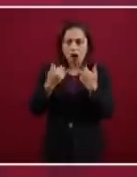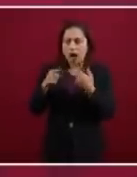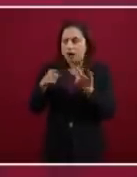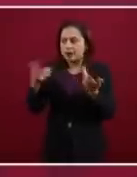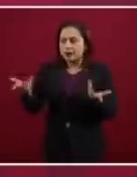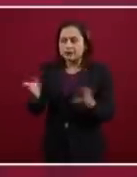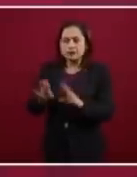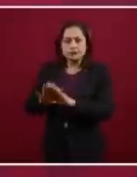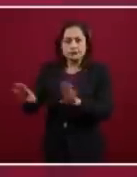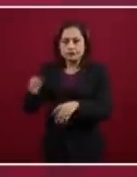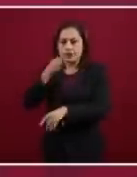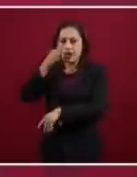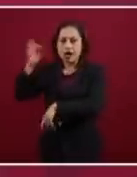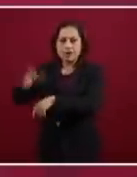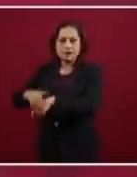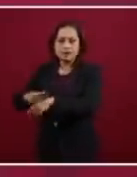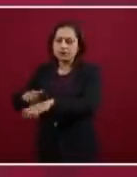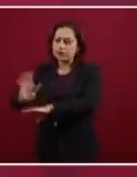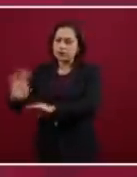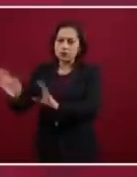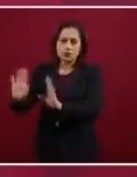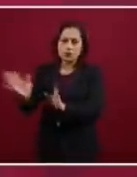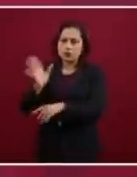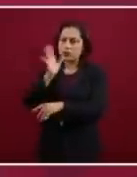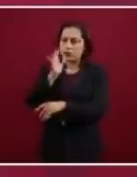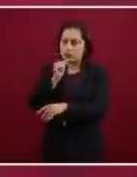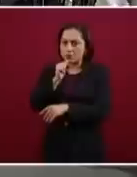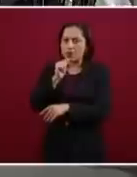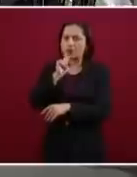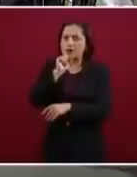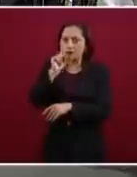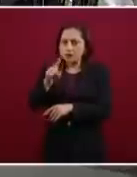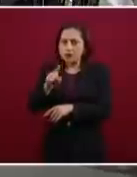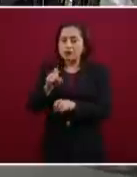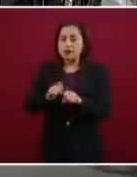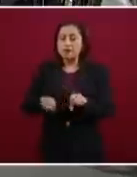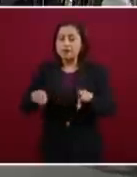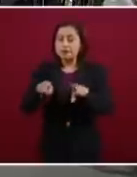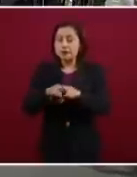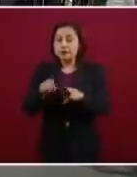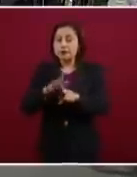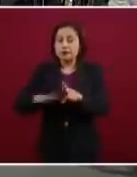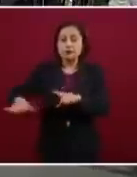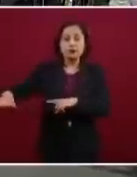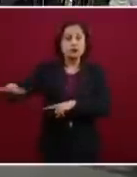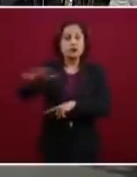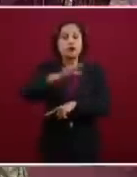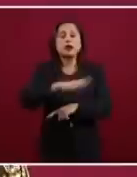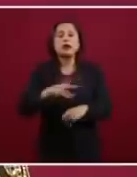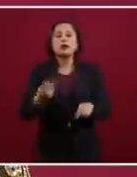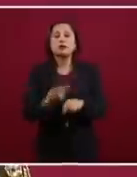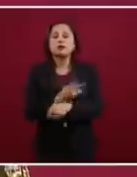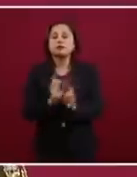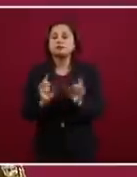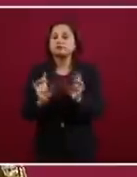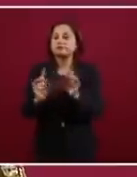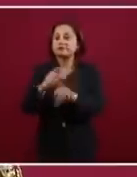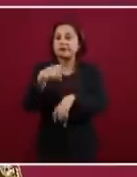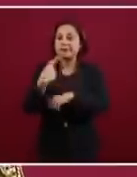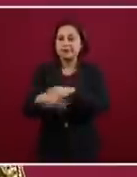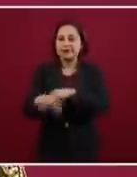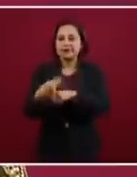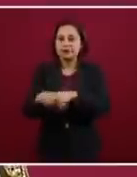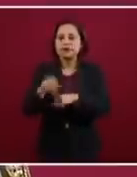donde se ponía en riesgo a la sociedad donde ayer mencionados había amenazas y